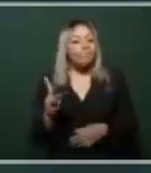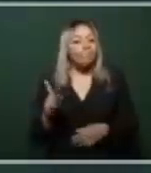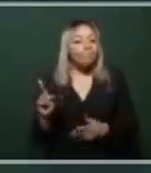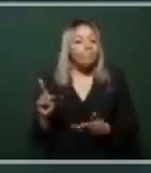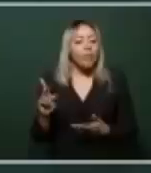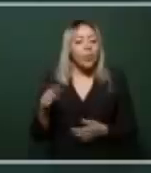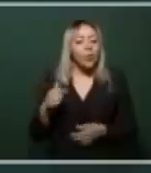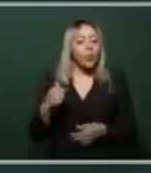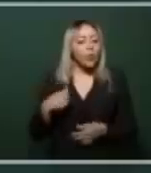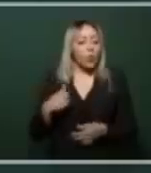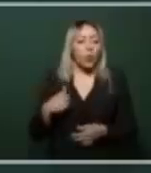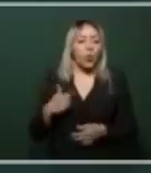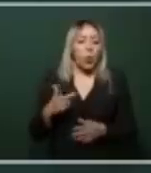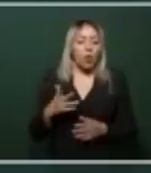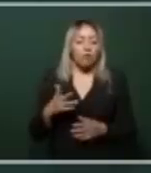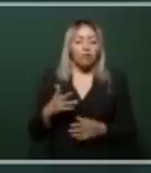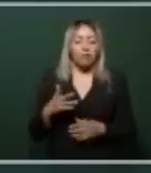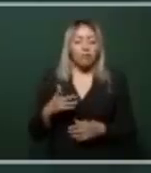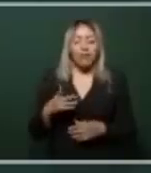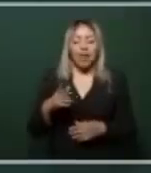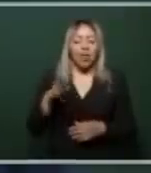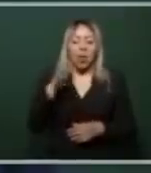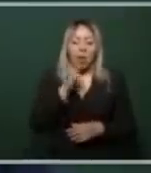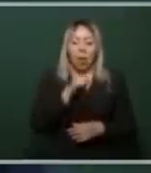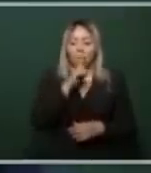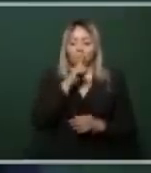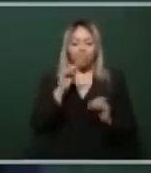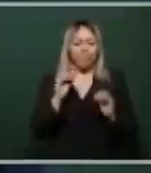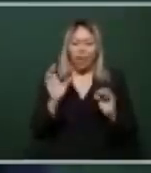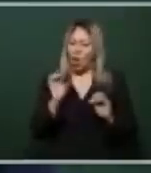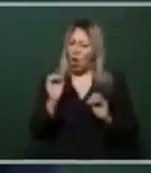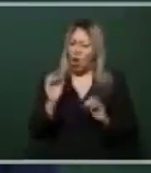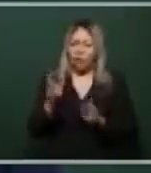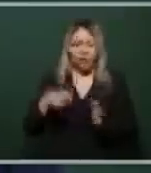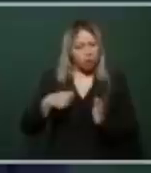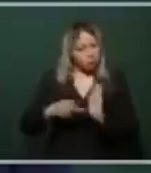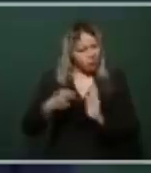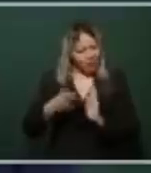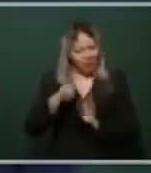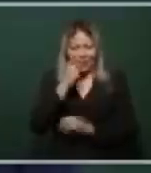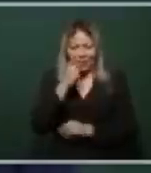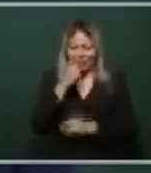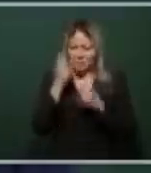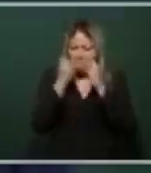No voy a dejar de mencionarlo, porque los conozco.